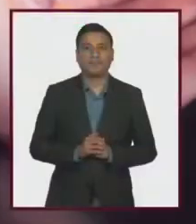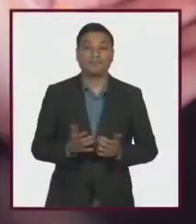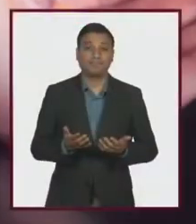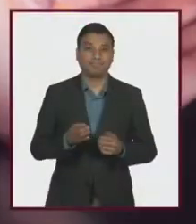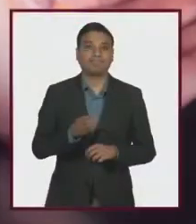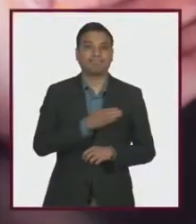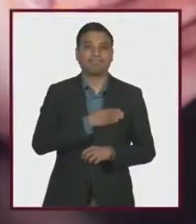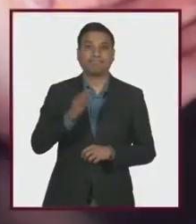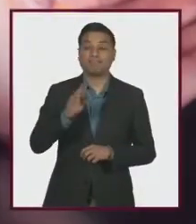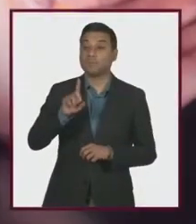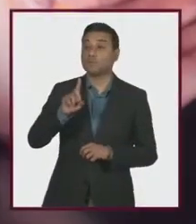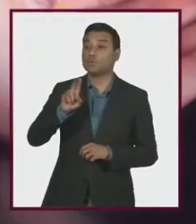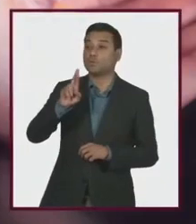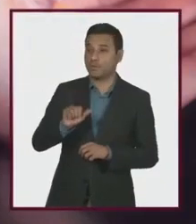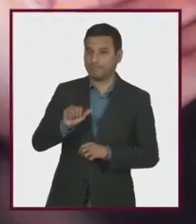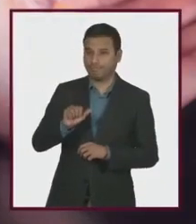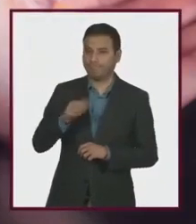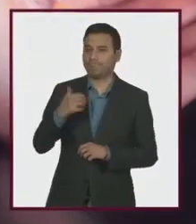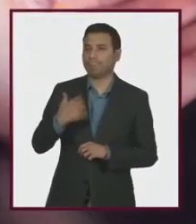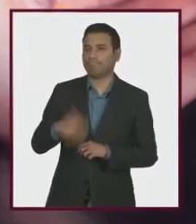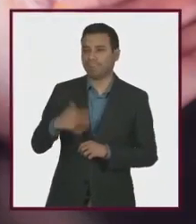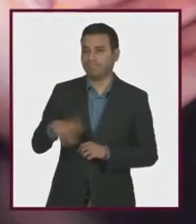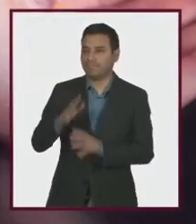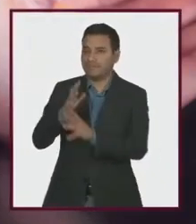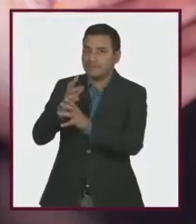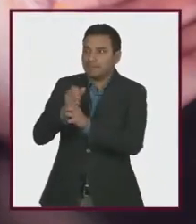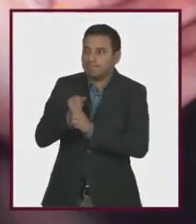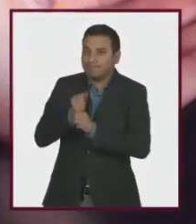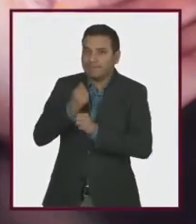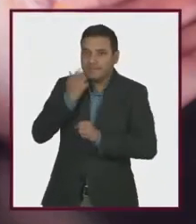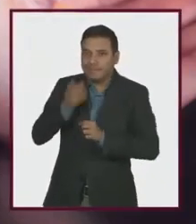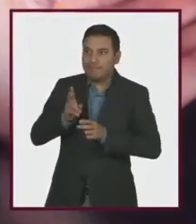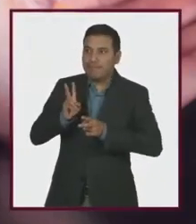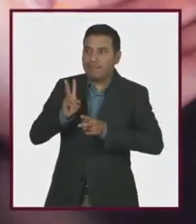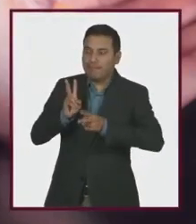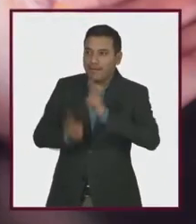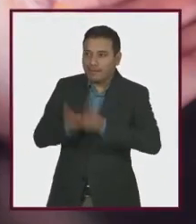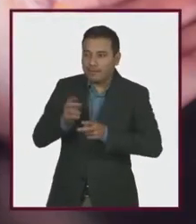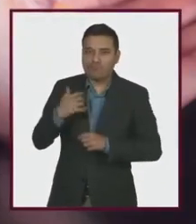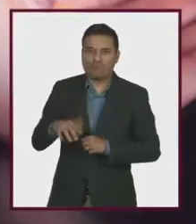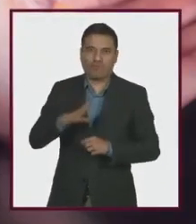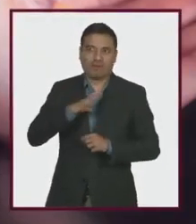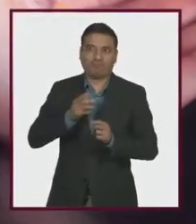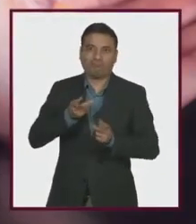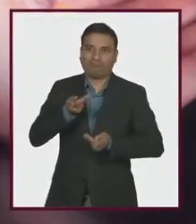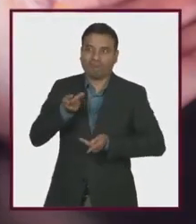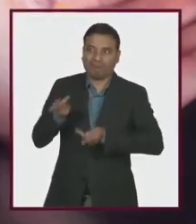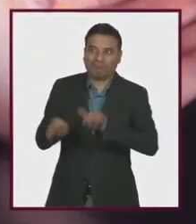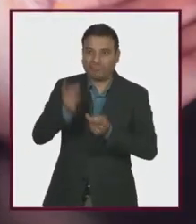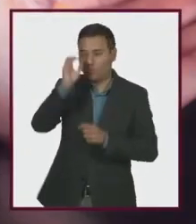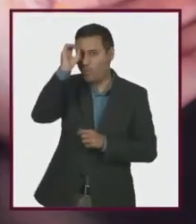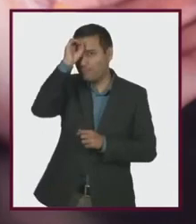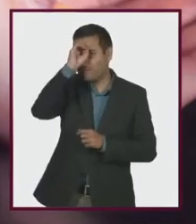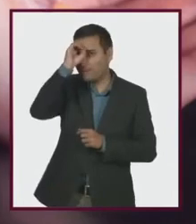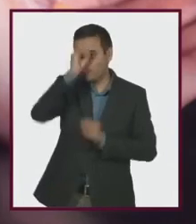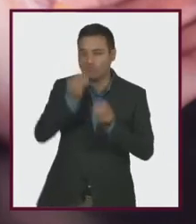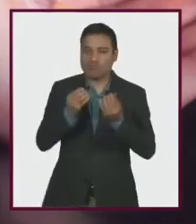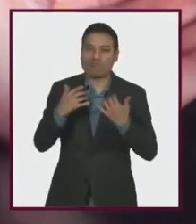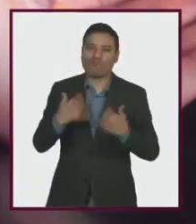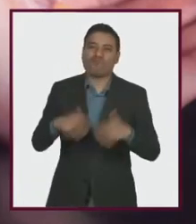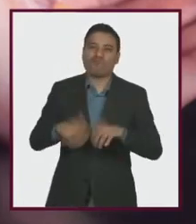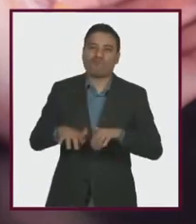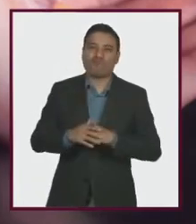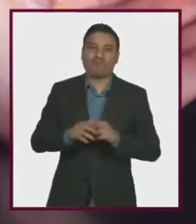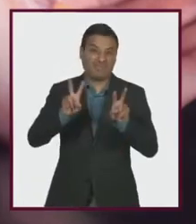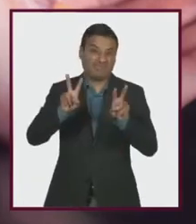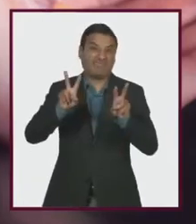Bueno, doctora, creo que no te vamos a dejar ir porque tenemos muchas preguntas y comentarios. De verdad que este